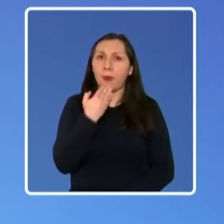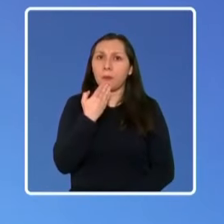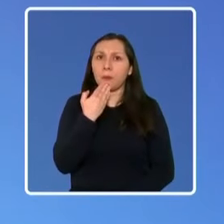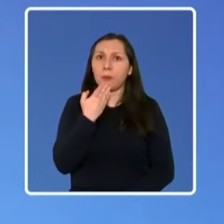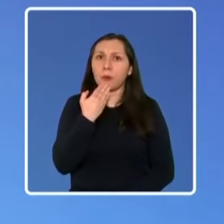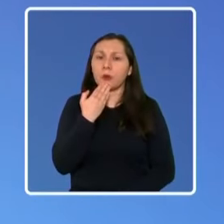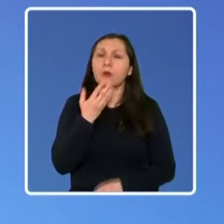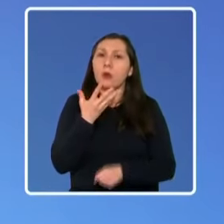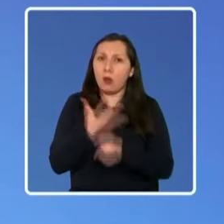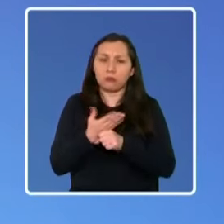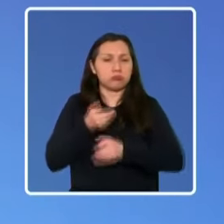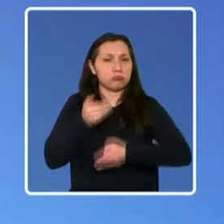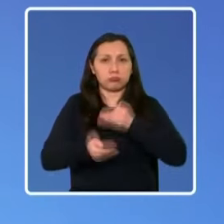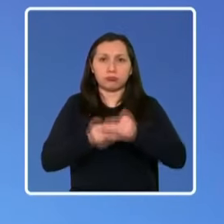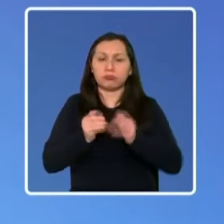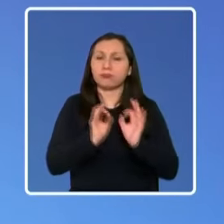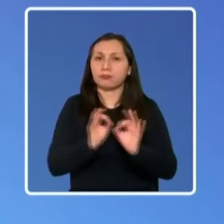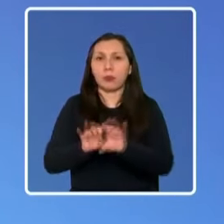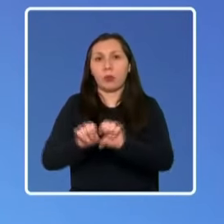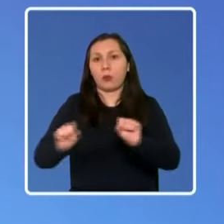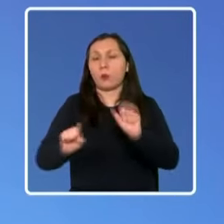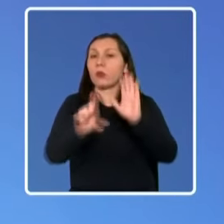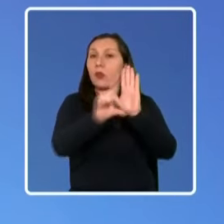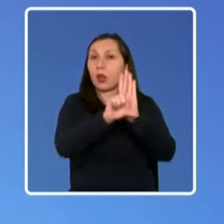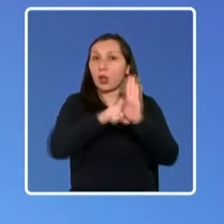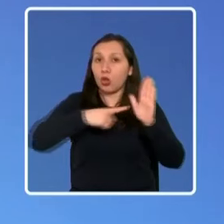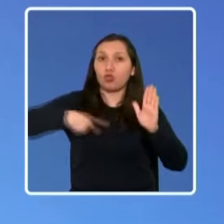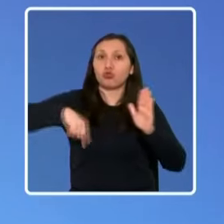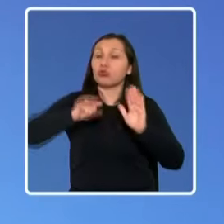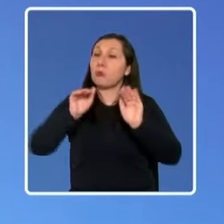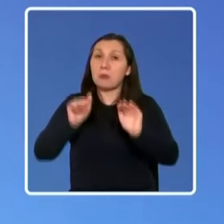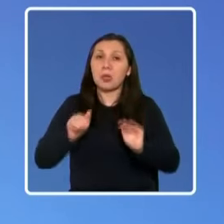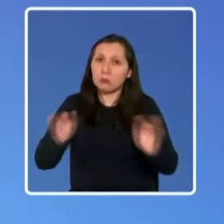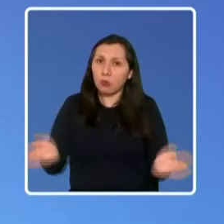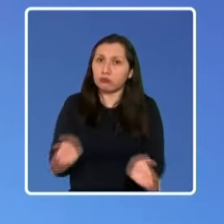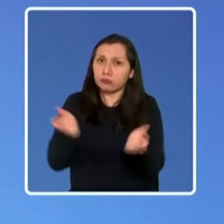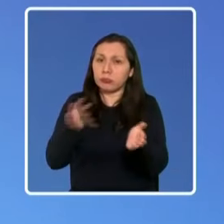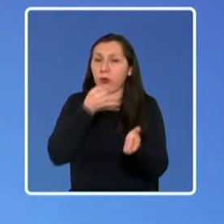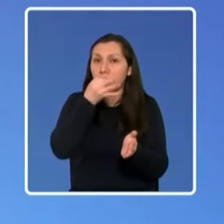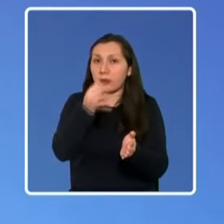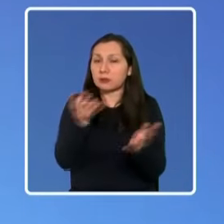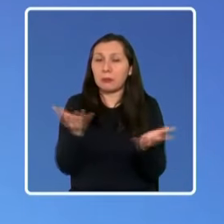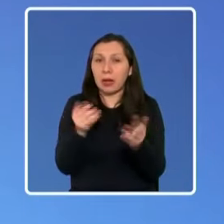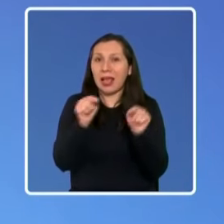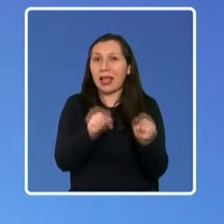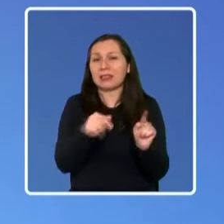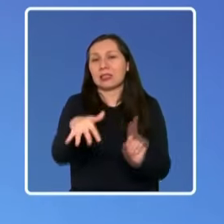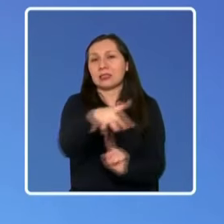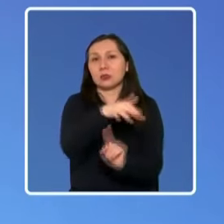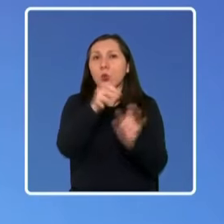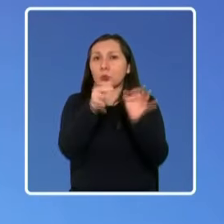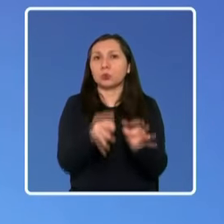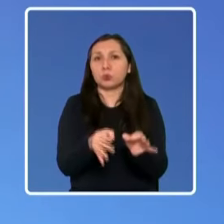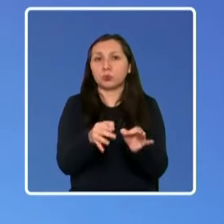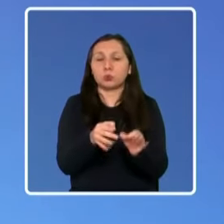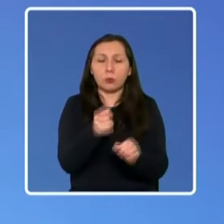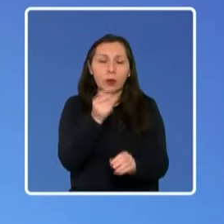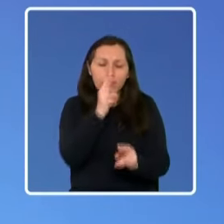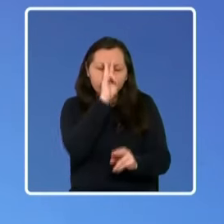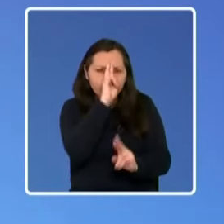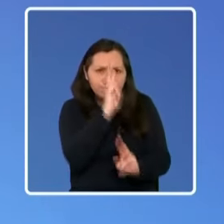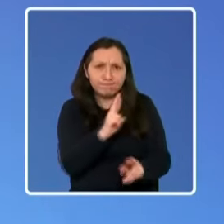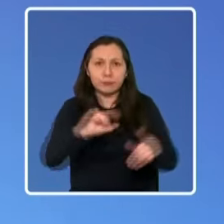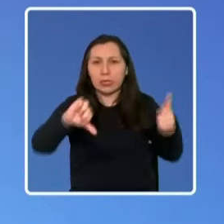está funcionando conforme a la legislación que nosotros hemos mismo promovido para estos casos con perspectiva de